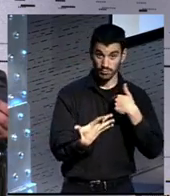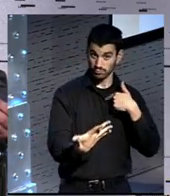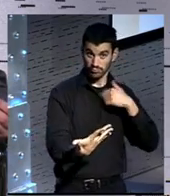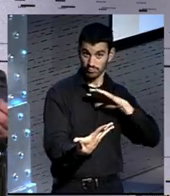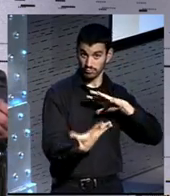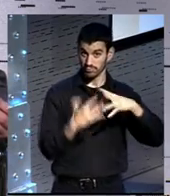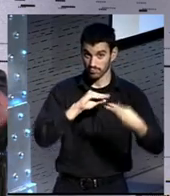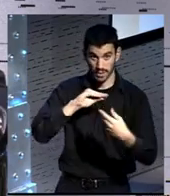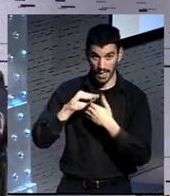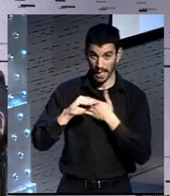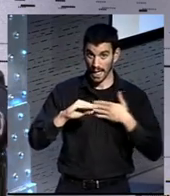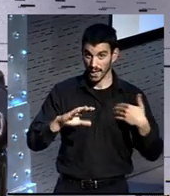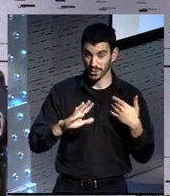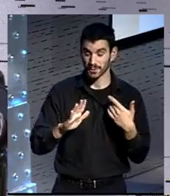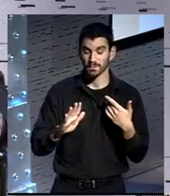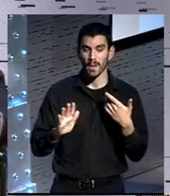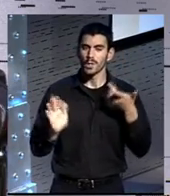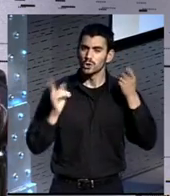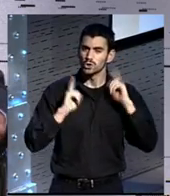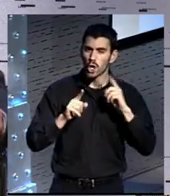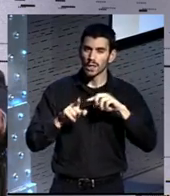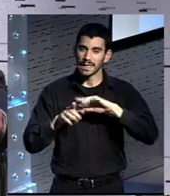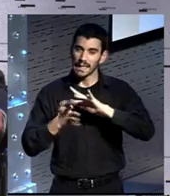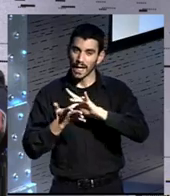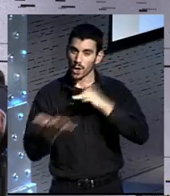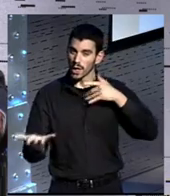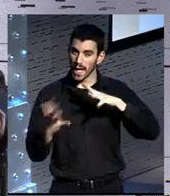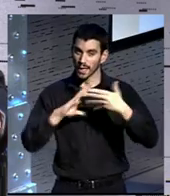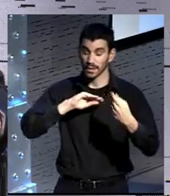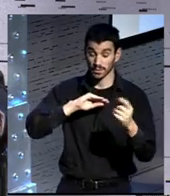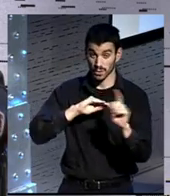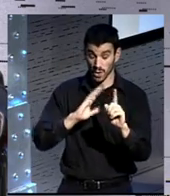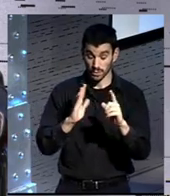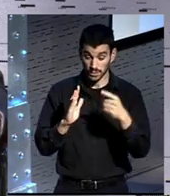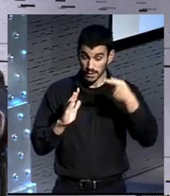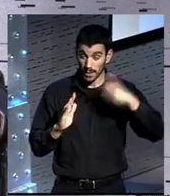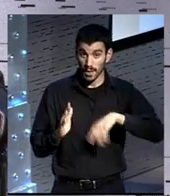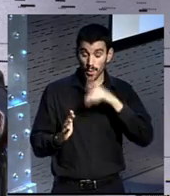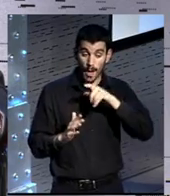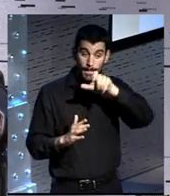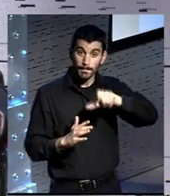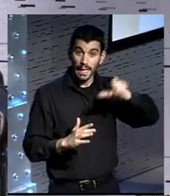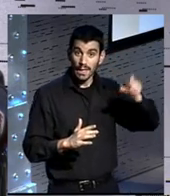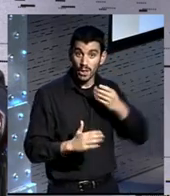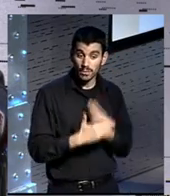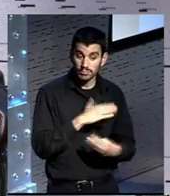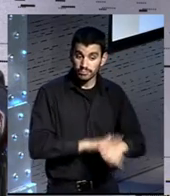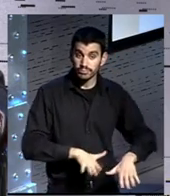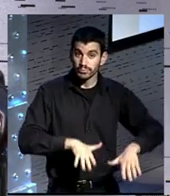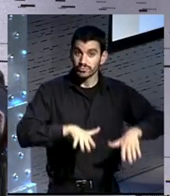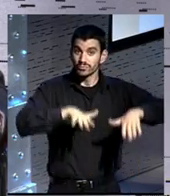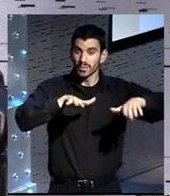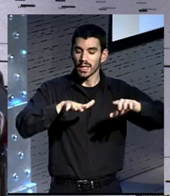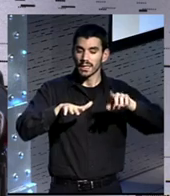punto de vista tecnológico, sino desde el punto de vista de cómo las nuevas generaciones están entendiendo el mundo digital.